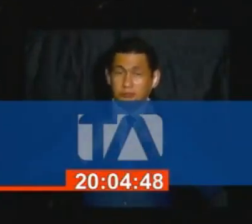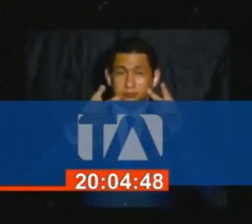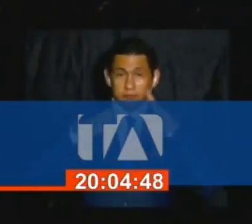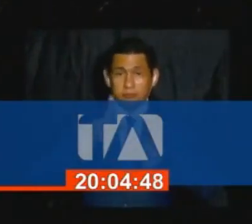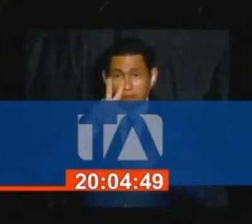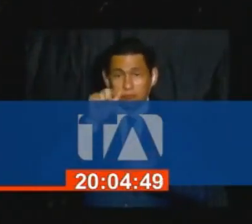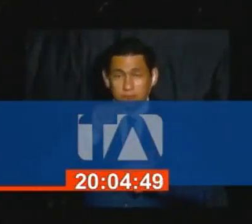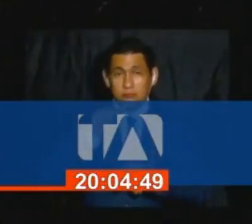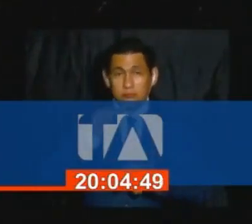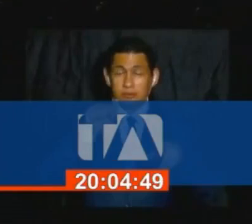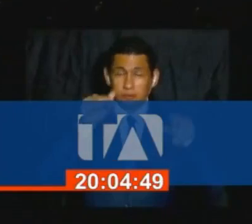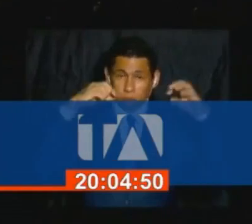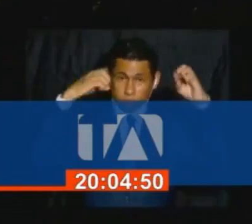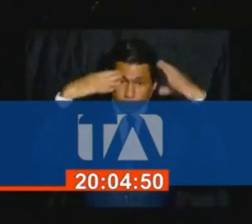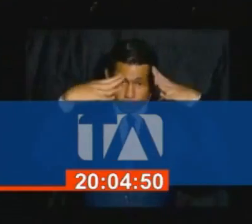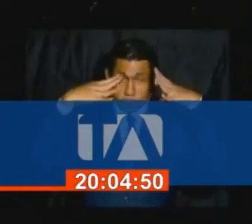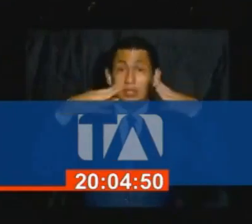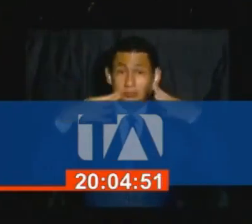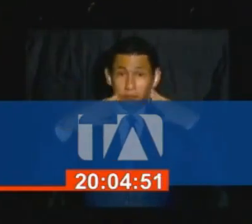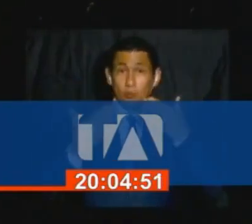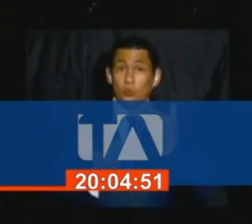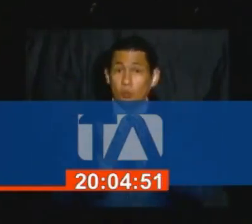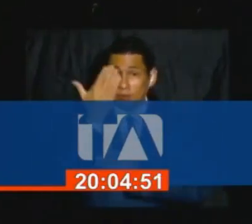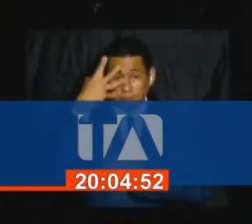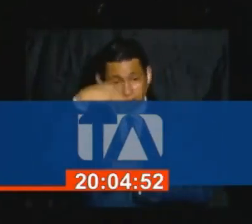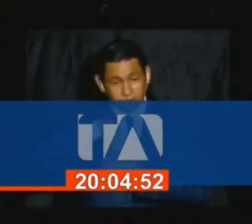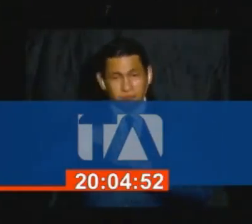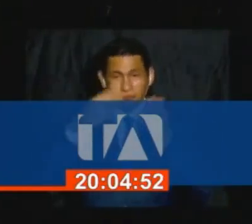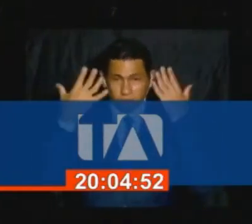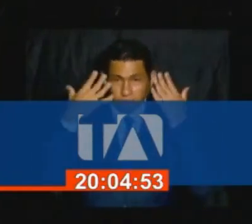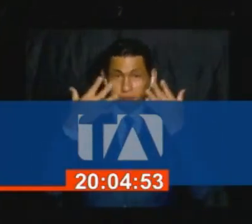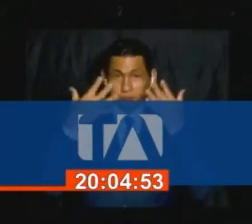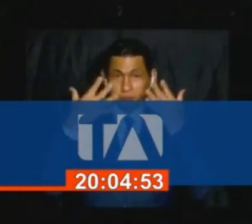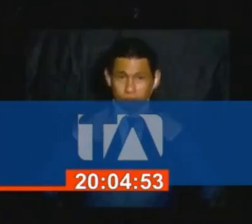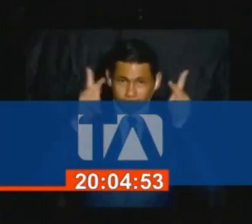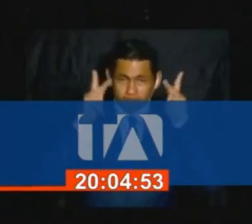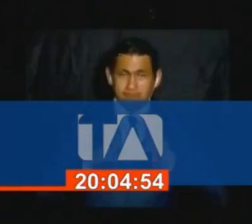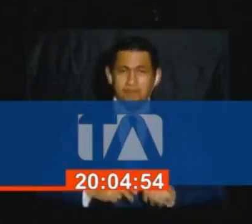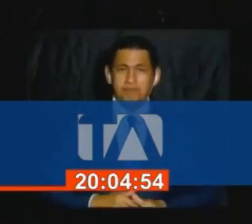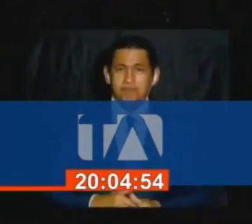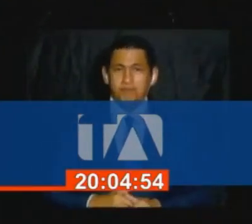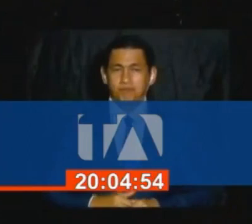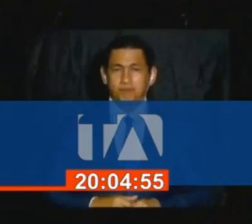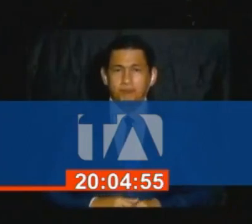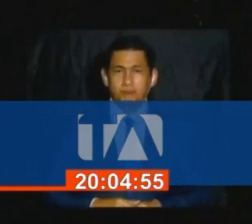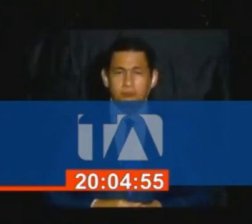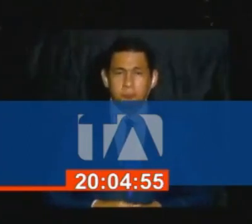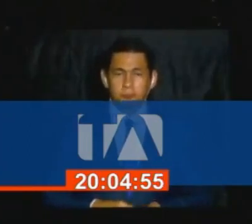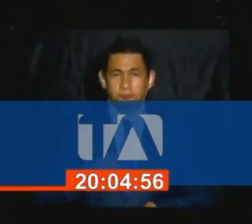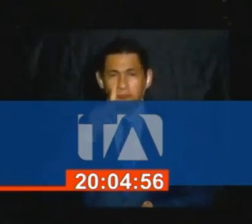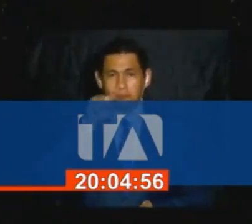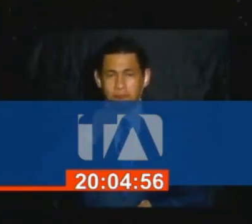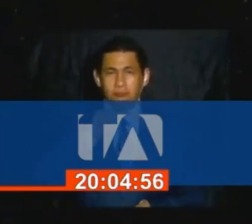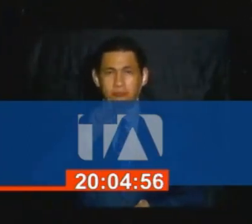casi 3.000 luminarias, y lo hemos hecho de forma transparente y pública. Hemos entregado